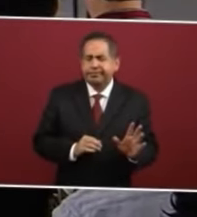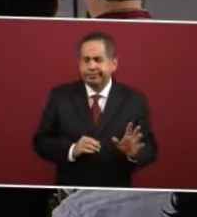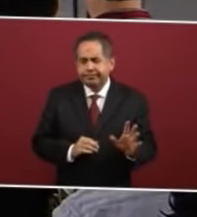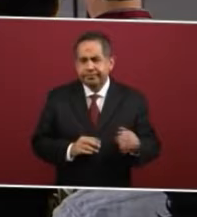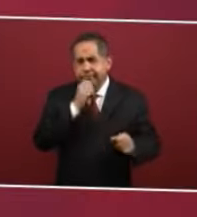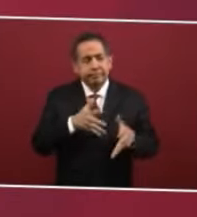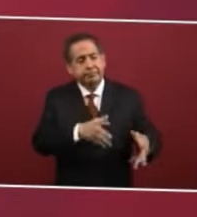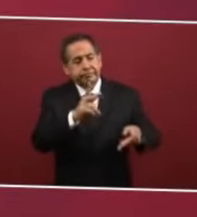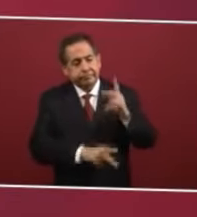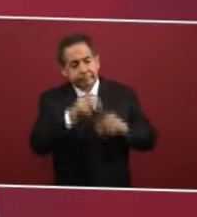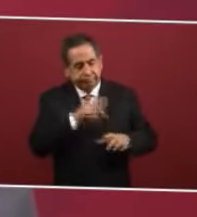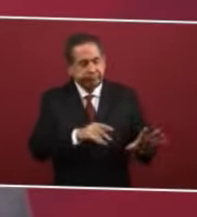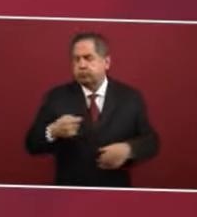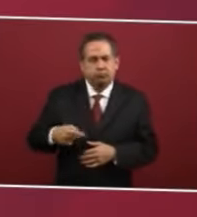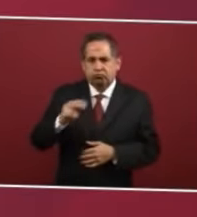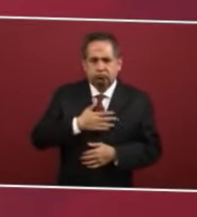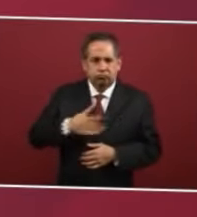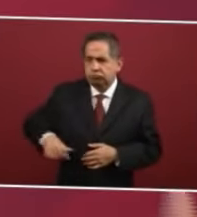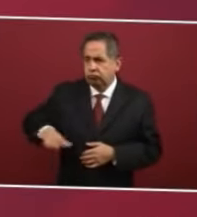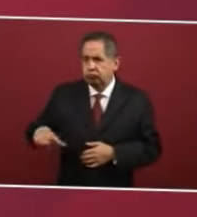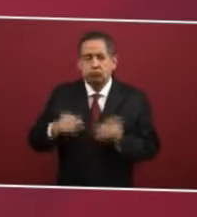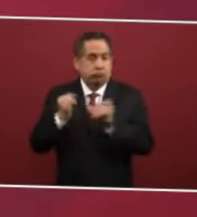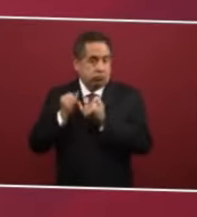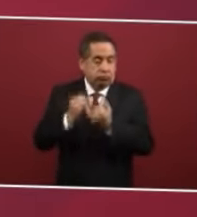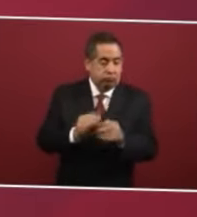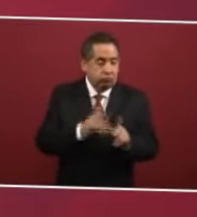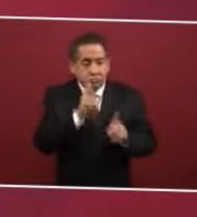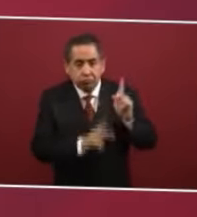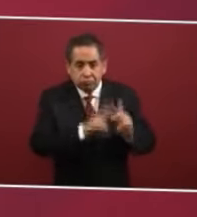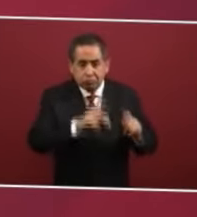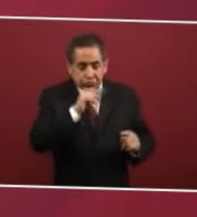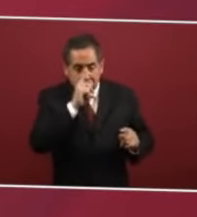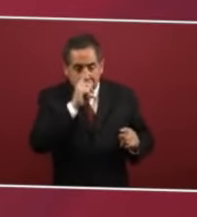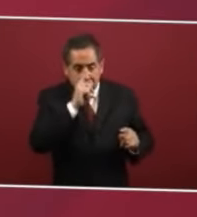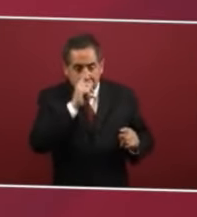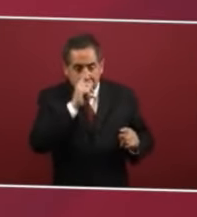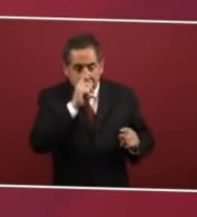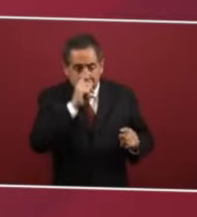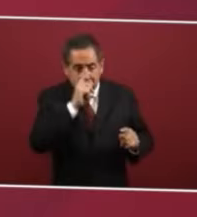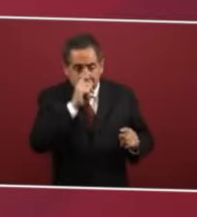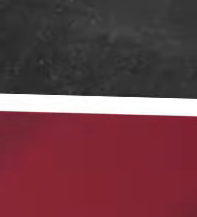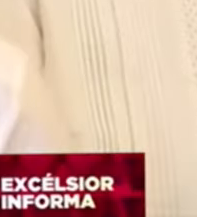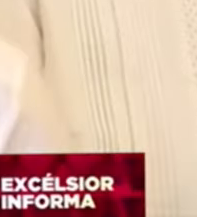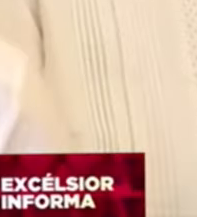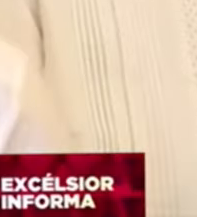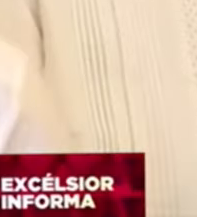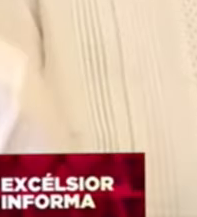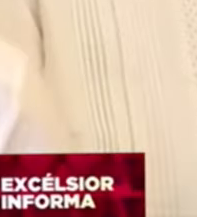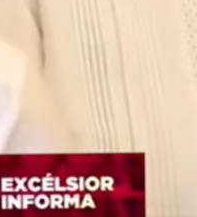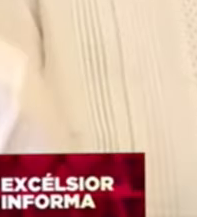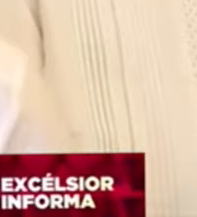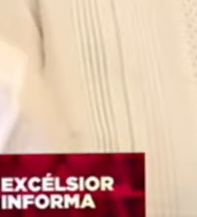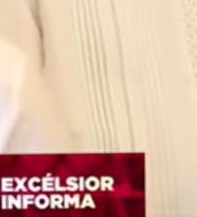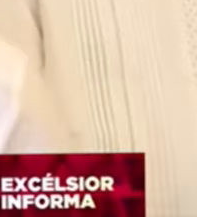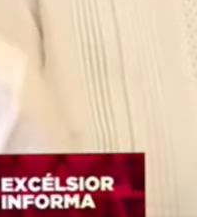dejar obras inconclusas en el gobierno. No va a suceder lo que estamos nosotros heredando. ¡Chispas, chispas! Que una obra multiplicara